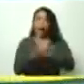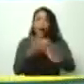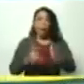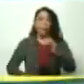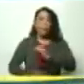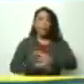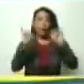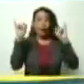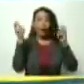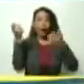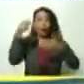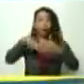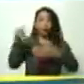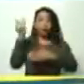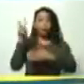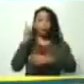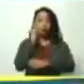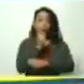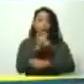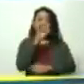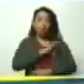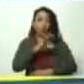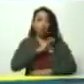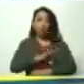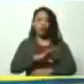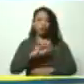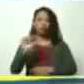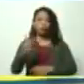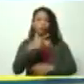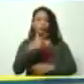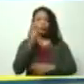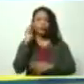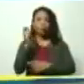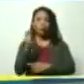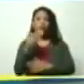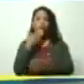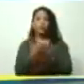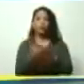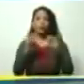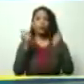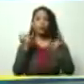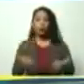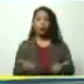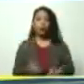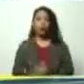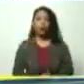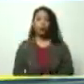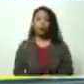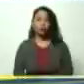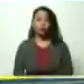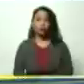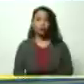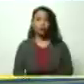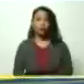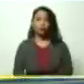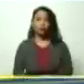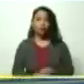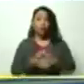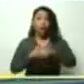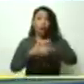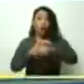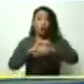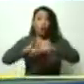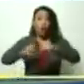cuentas venezolanas para inversión social los dividendos de Cidgo lo exigimos desde ya y el doctor Jorge